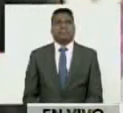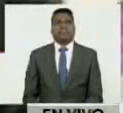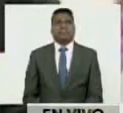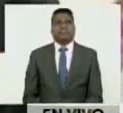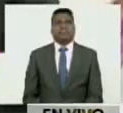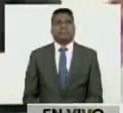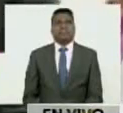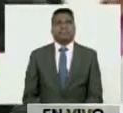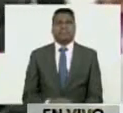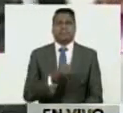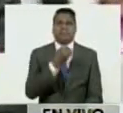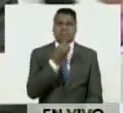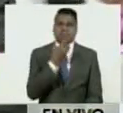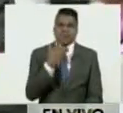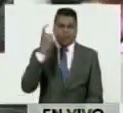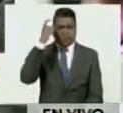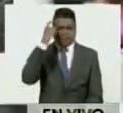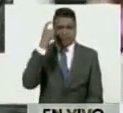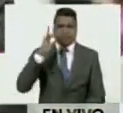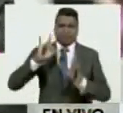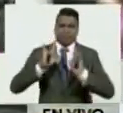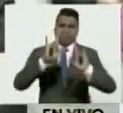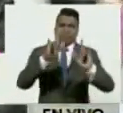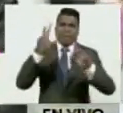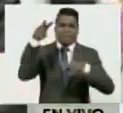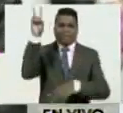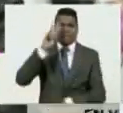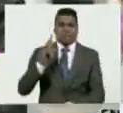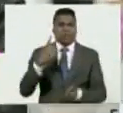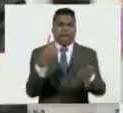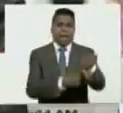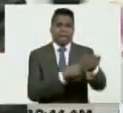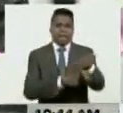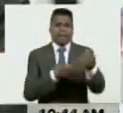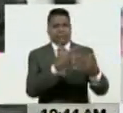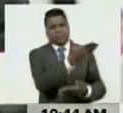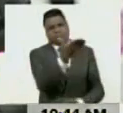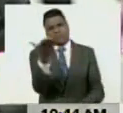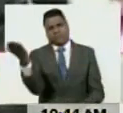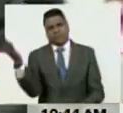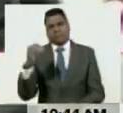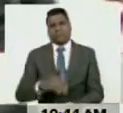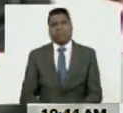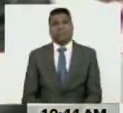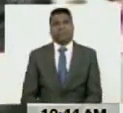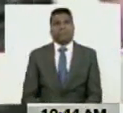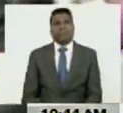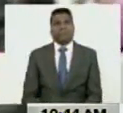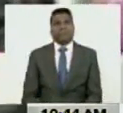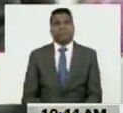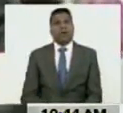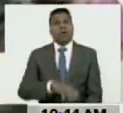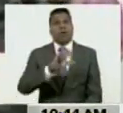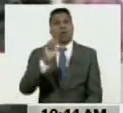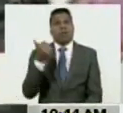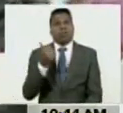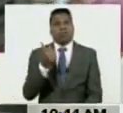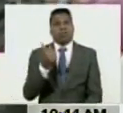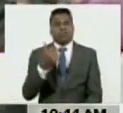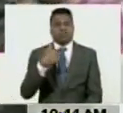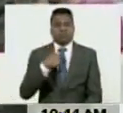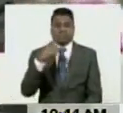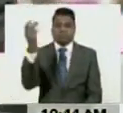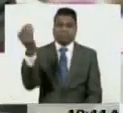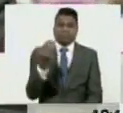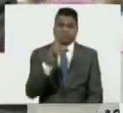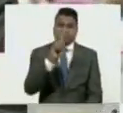Buenos días, querida Venezuela. Buenos días, hermanos todos. En representación del obispo castrense, Monseñor Benito Adán Méndez